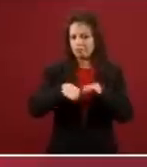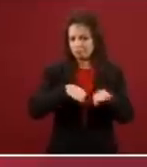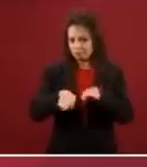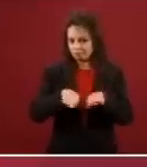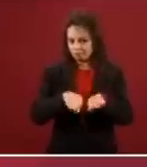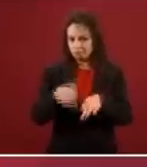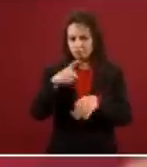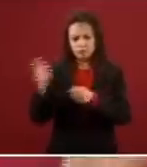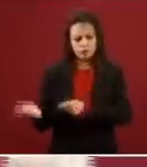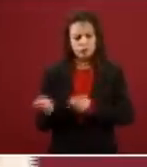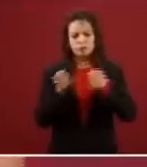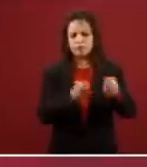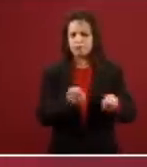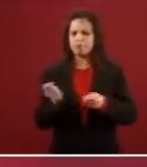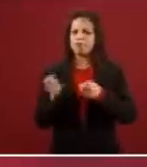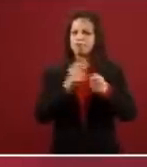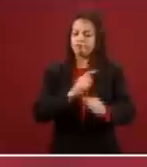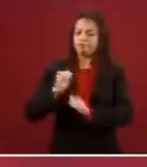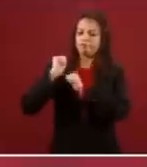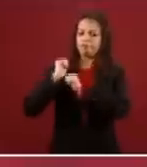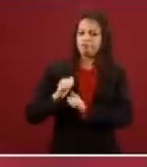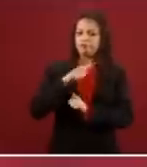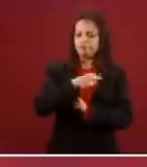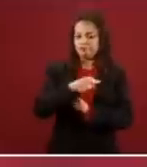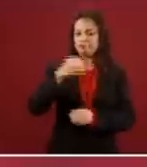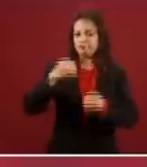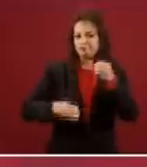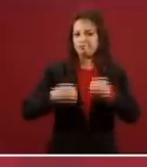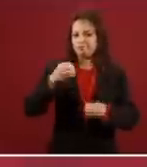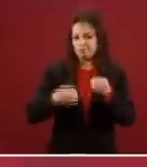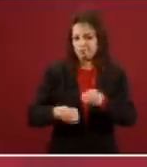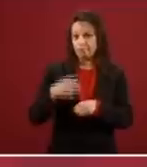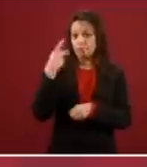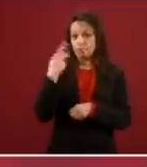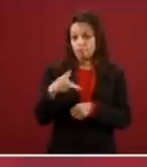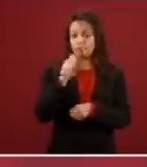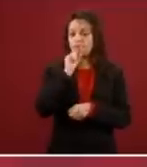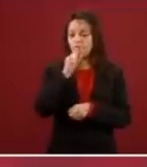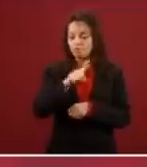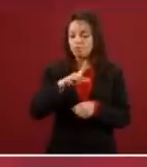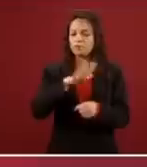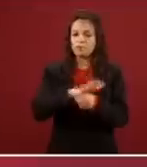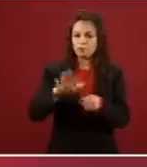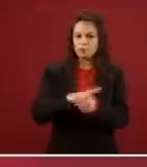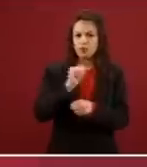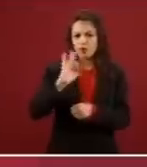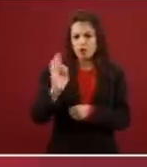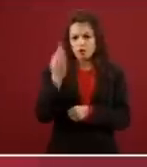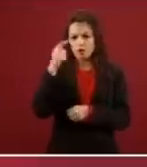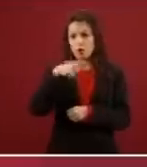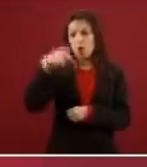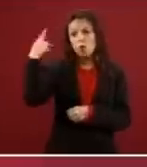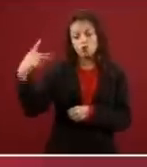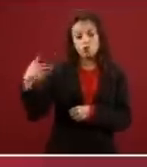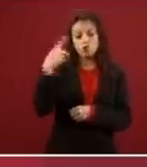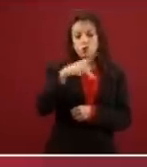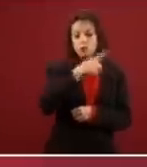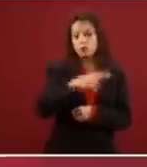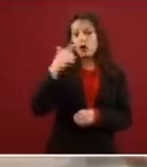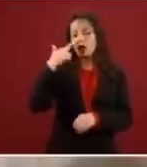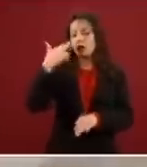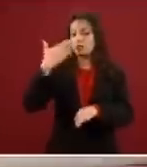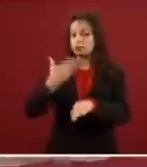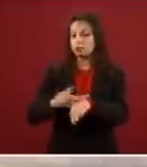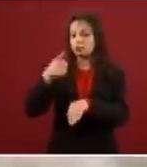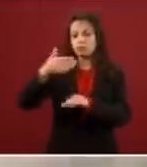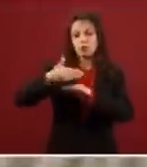los tribunales laborales, pero las juntas, tanto federal como locales, pues tendrán que hacerse cargo de todo su rezago, de